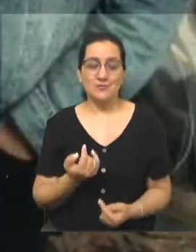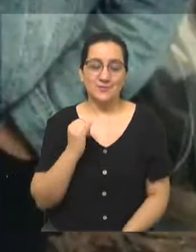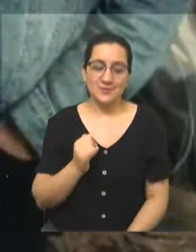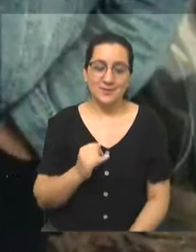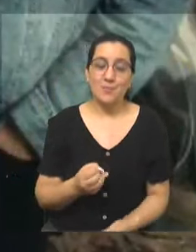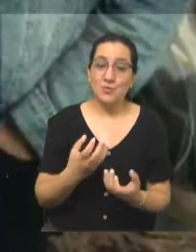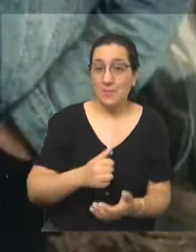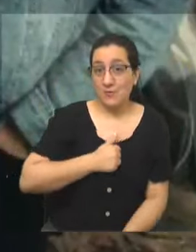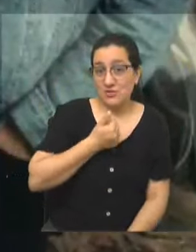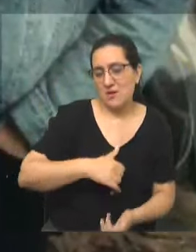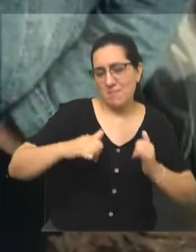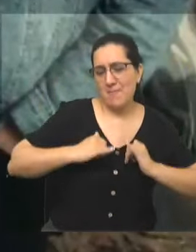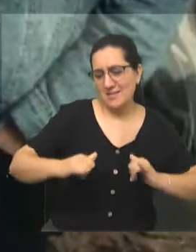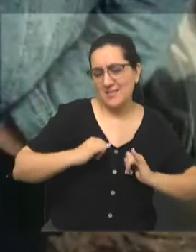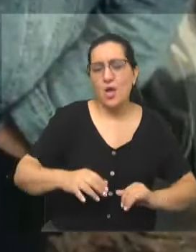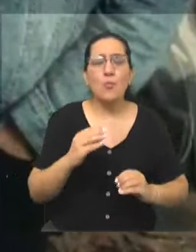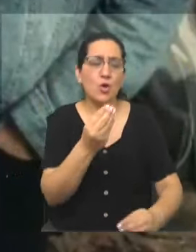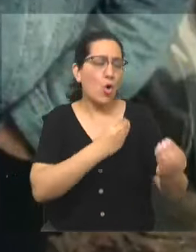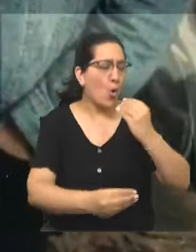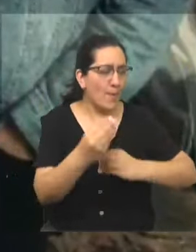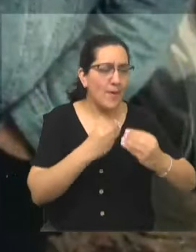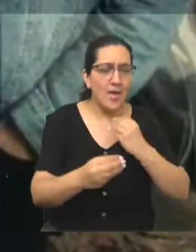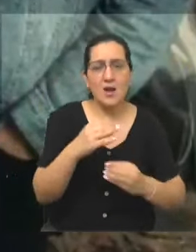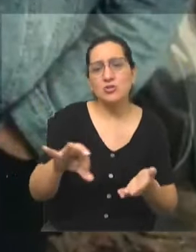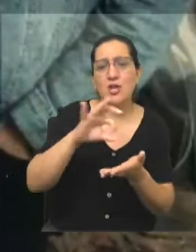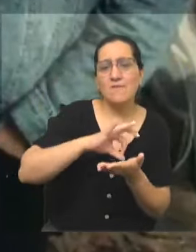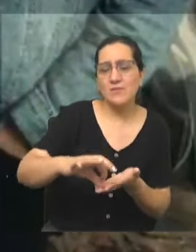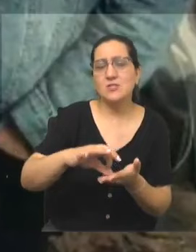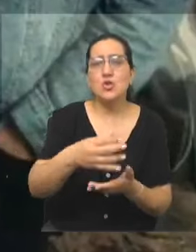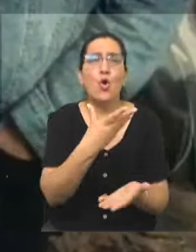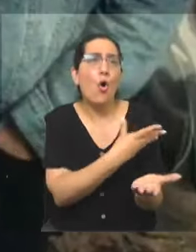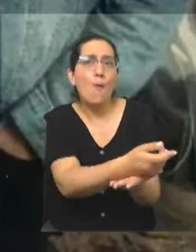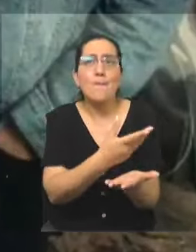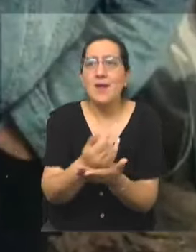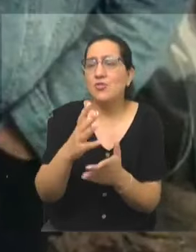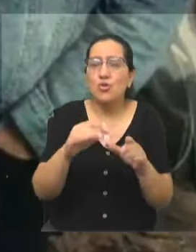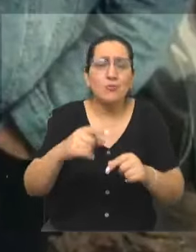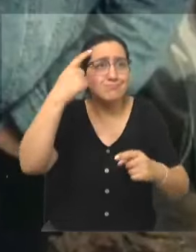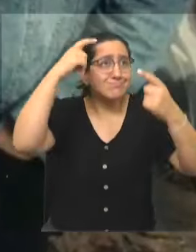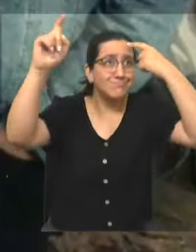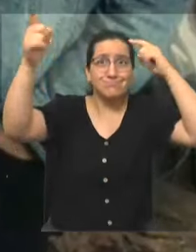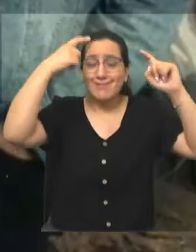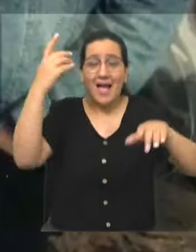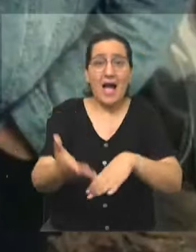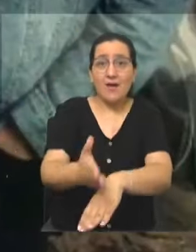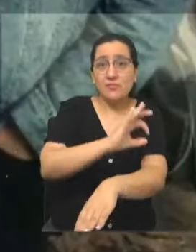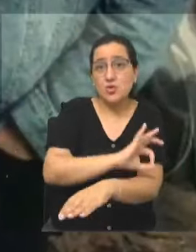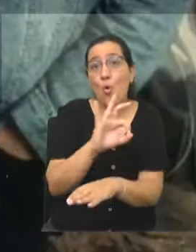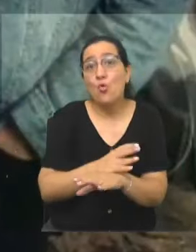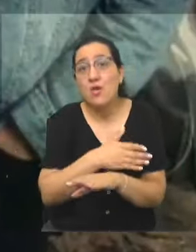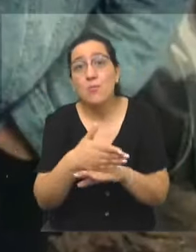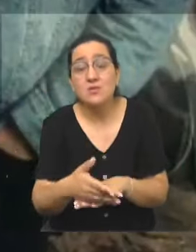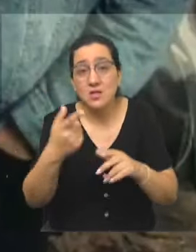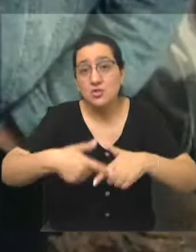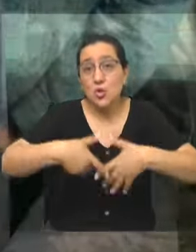Exactamente, podés aprovechar del paseo gastronómico, los servicios, paseo de compras, todo lo que se te antoje antes o después de ver el show de la Santa, porque